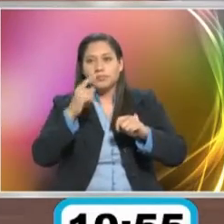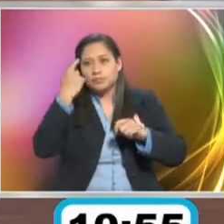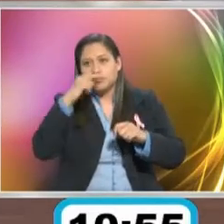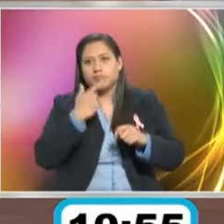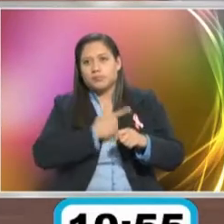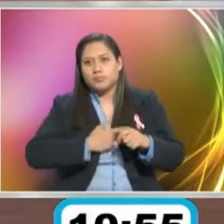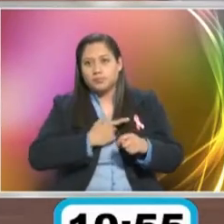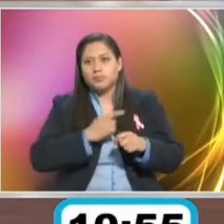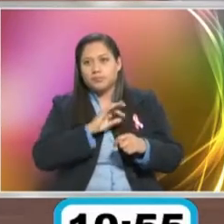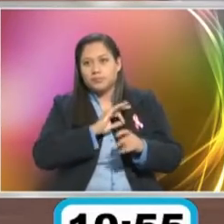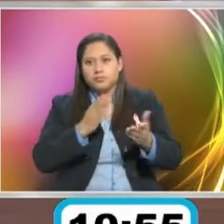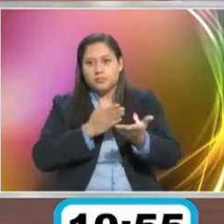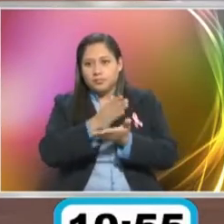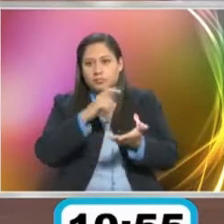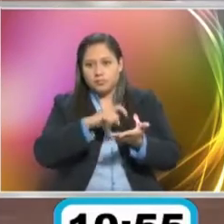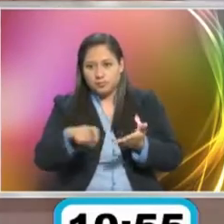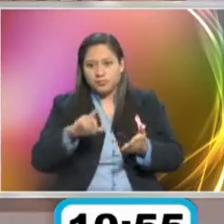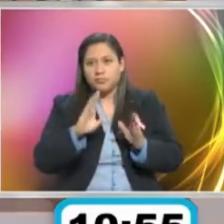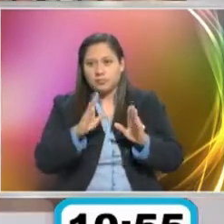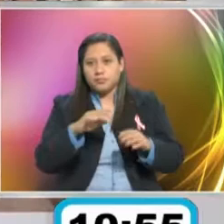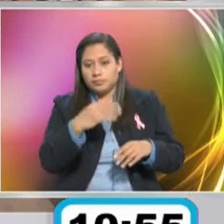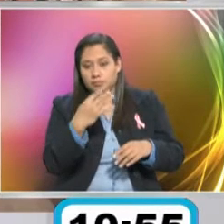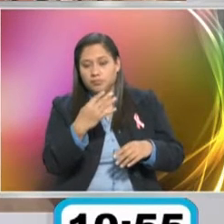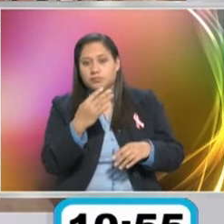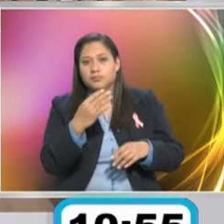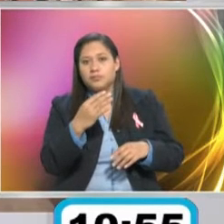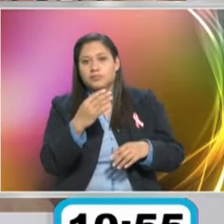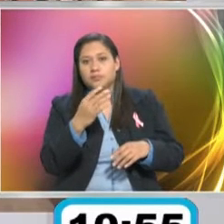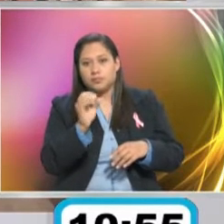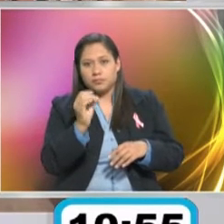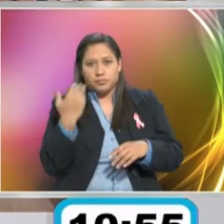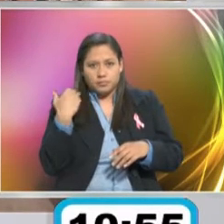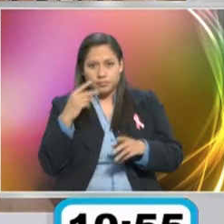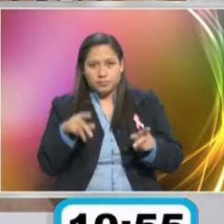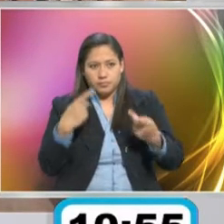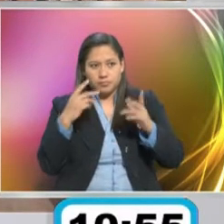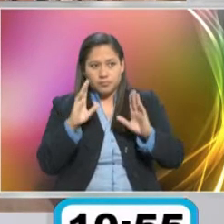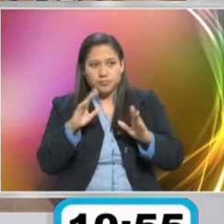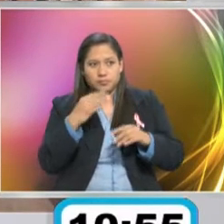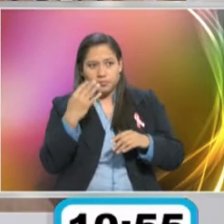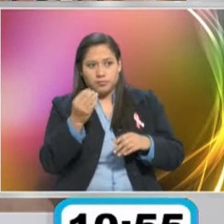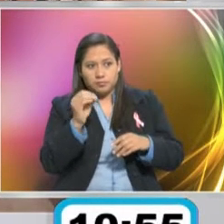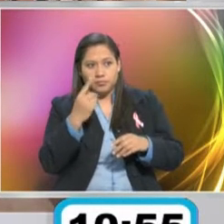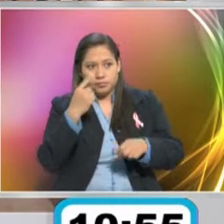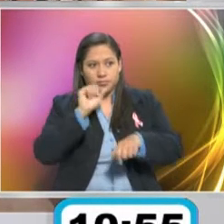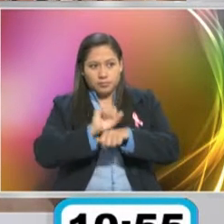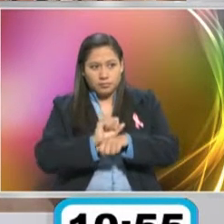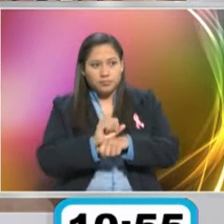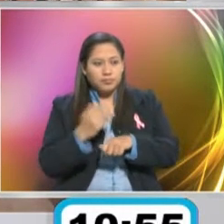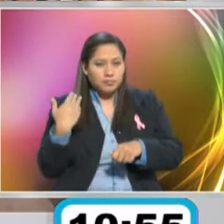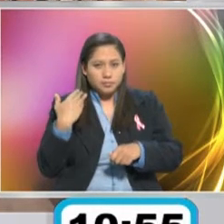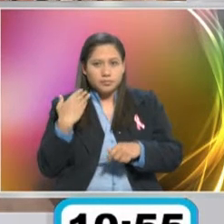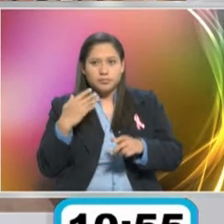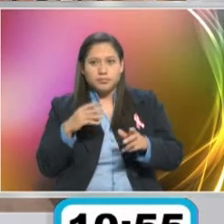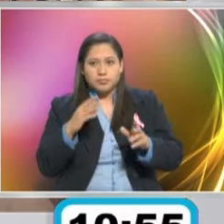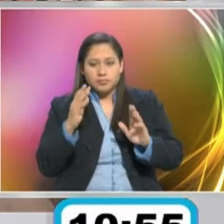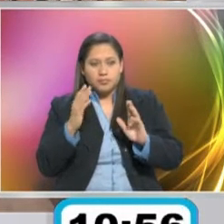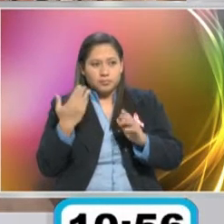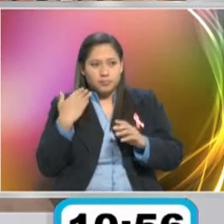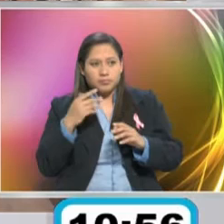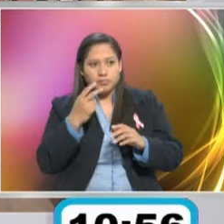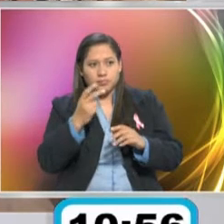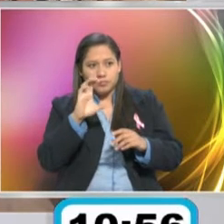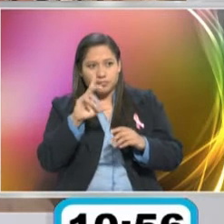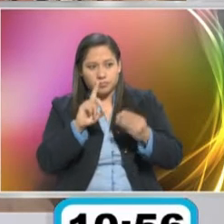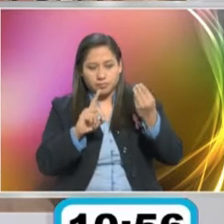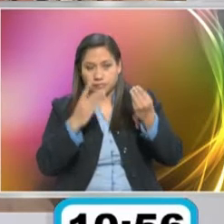quien guste pasar a comprarlo. Ya está. Desde el 14 de octubre salió. Y que desde el 14 de octubre tenemos Una semanita recién tenemos. salidito Sí, una del semana, horno, este disco que apenas.